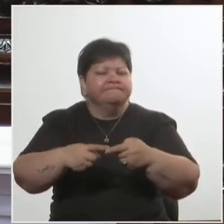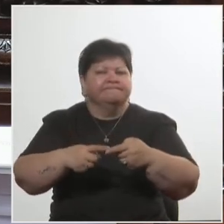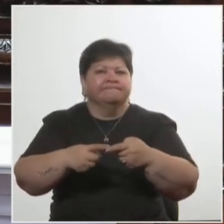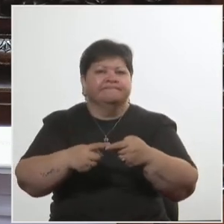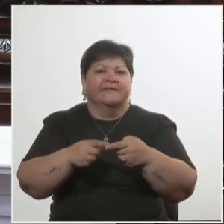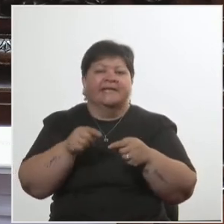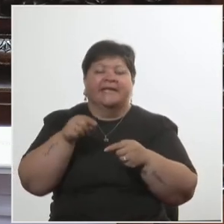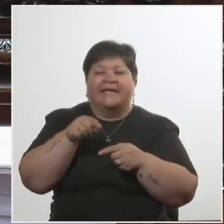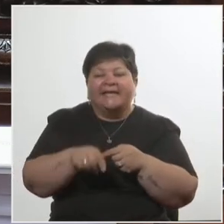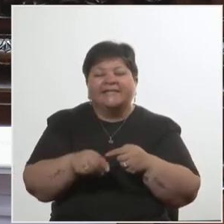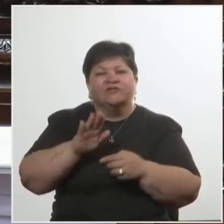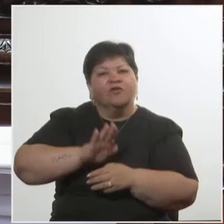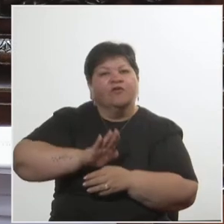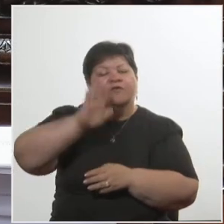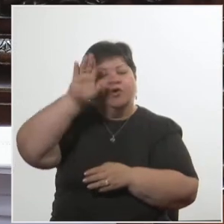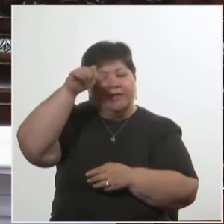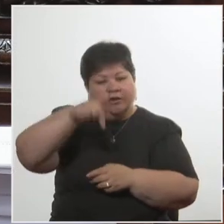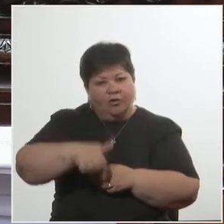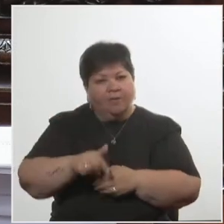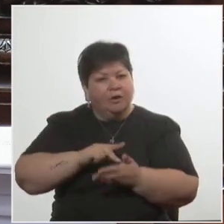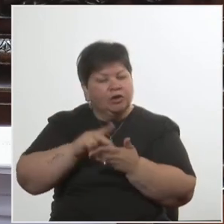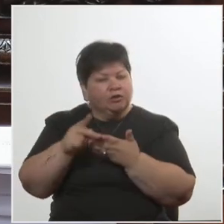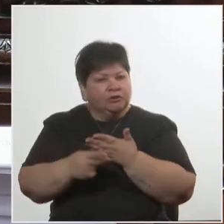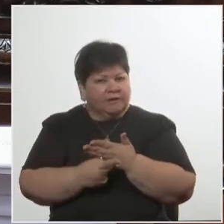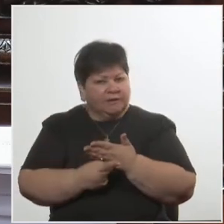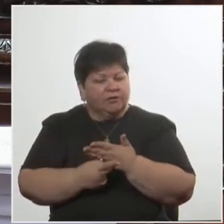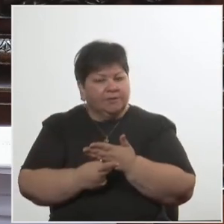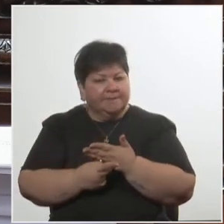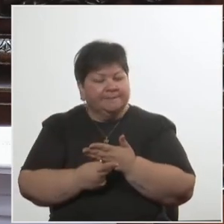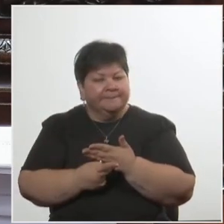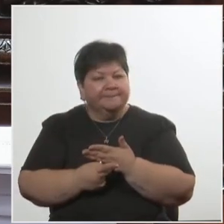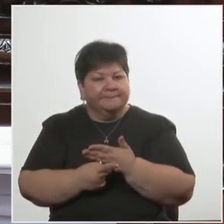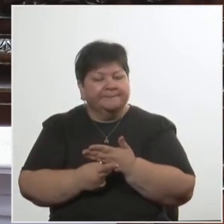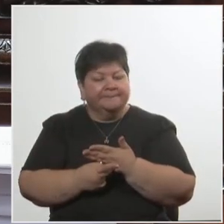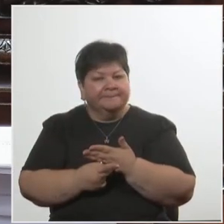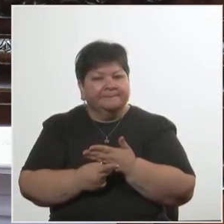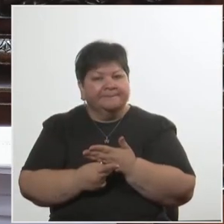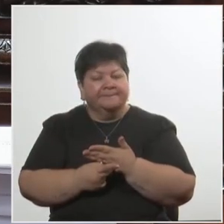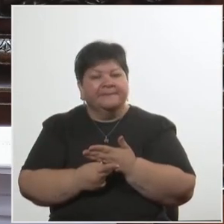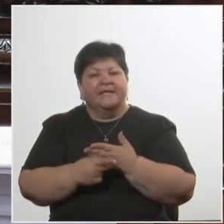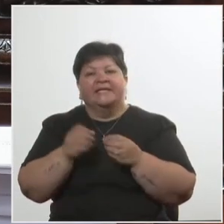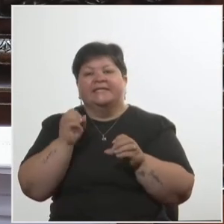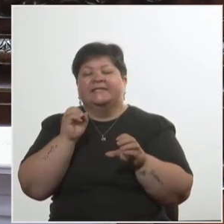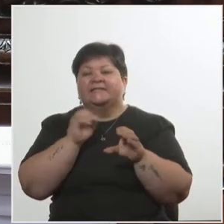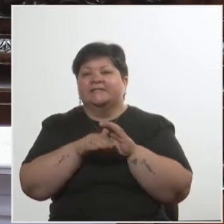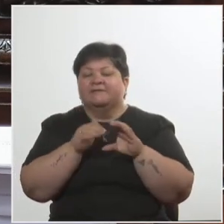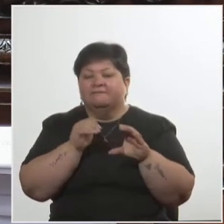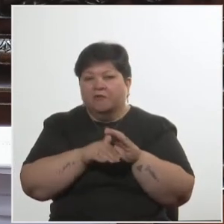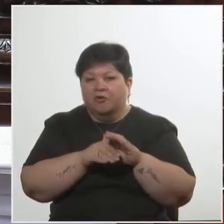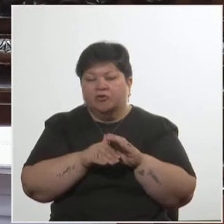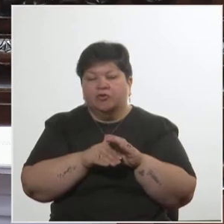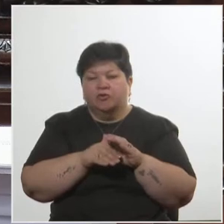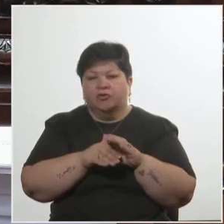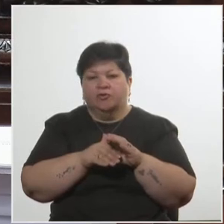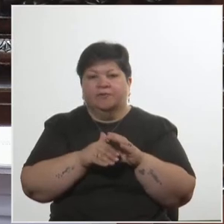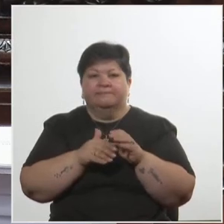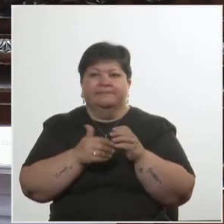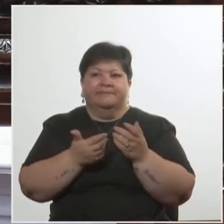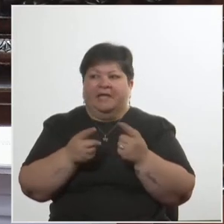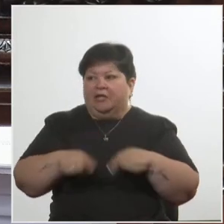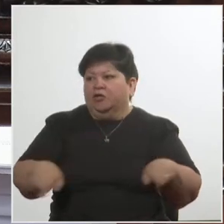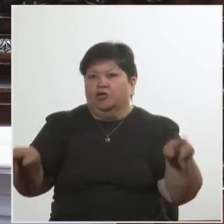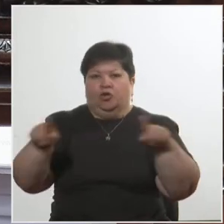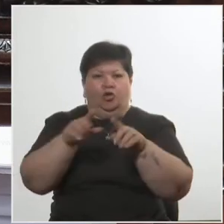inicial para que sin lugar a dudas en este parlamento ese fondo anticíclico que creo todos los partidos